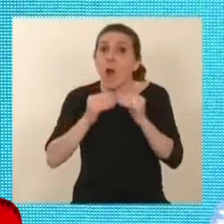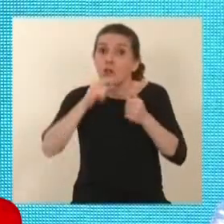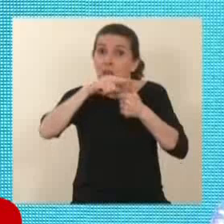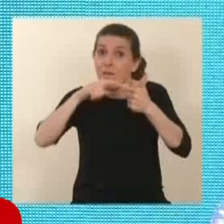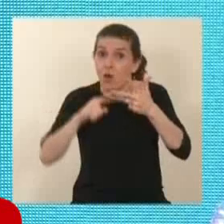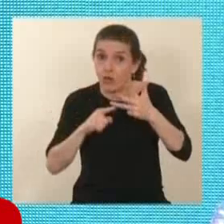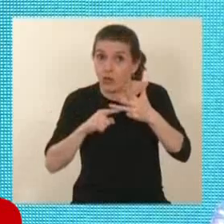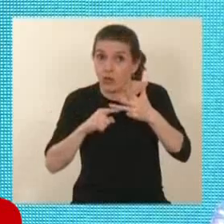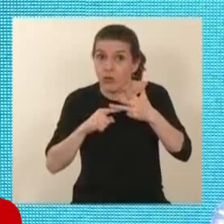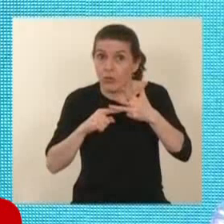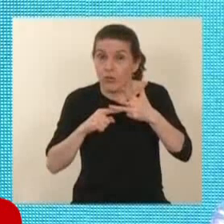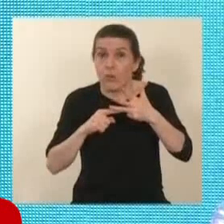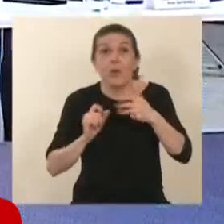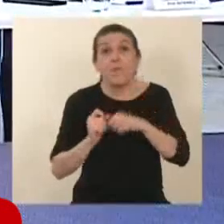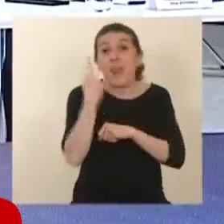razones.